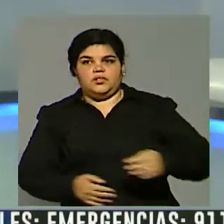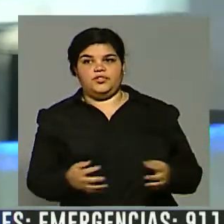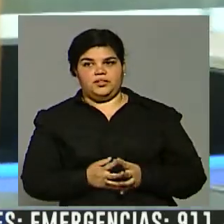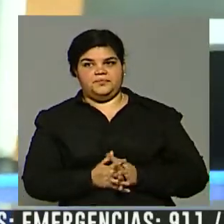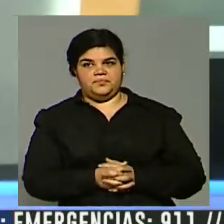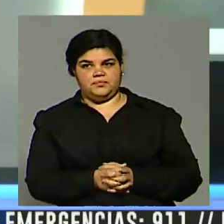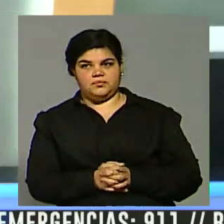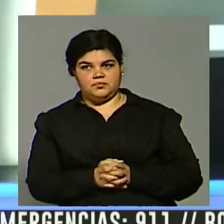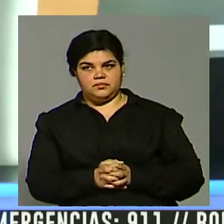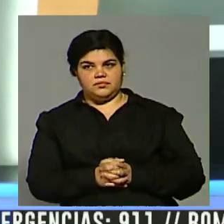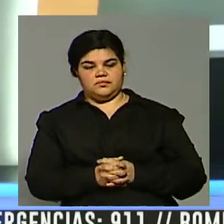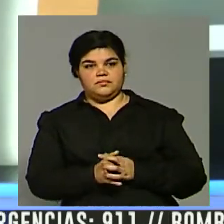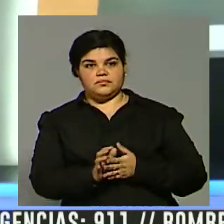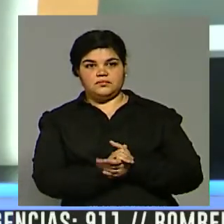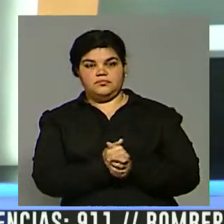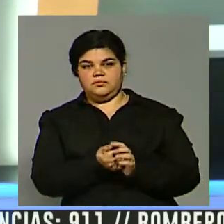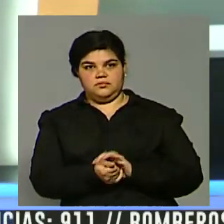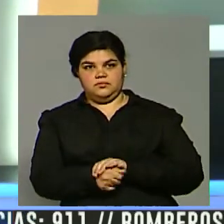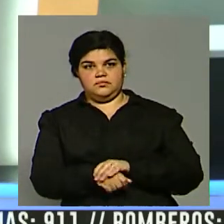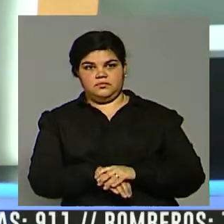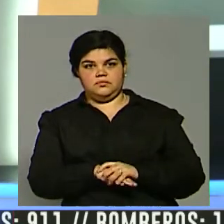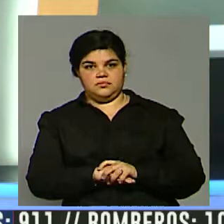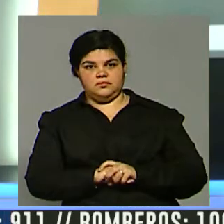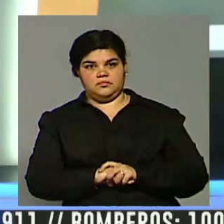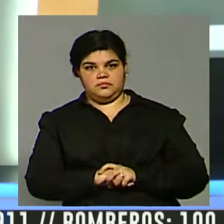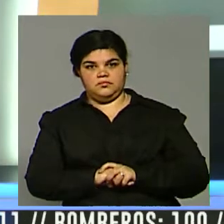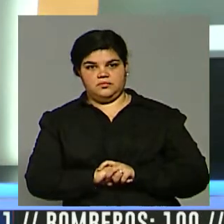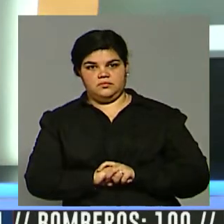¿Cómo, Michelle? Sí, donde usted me diga. Y después pasamos al...